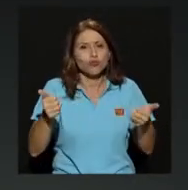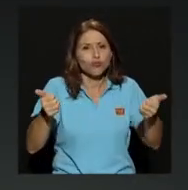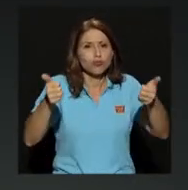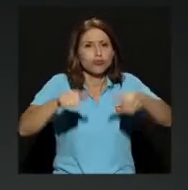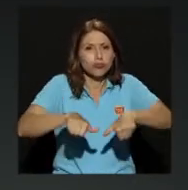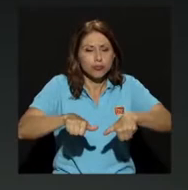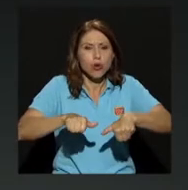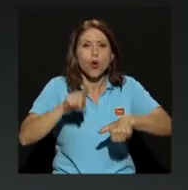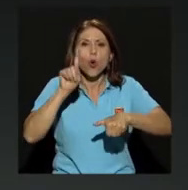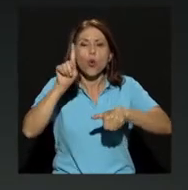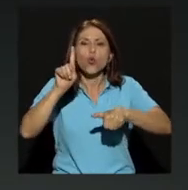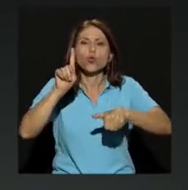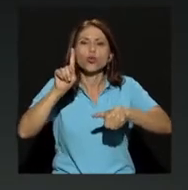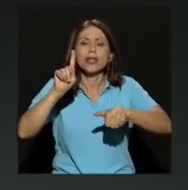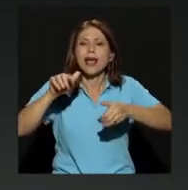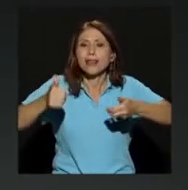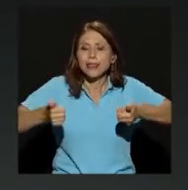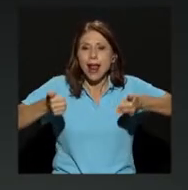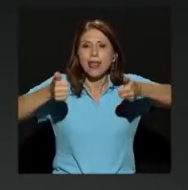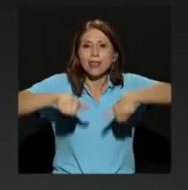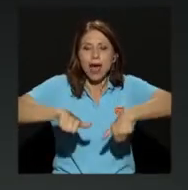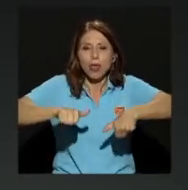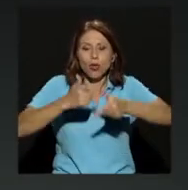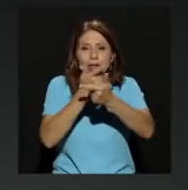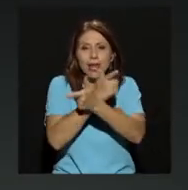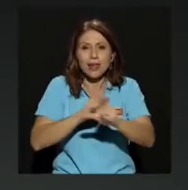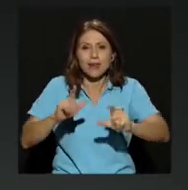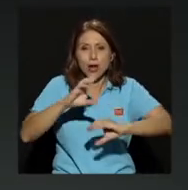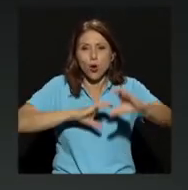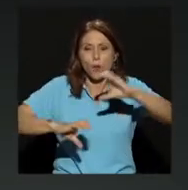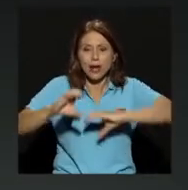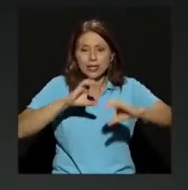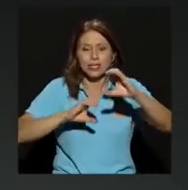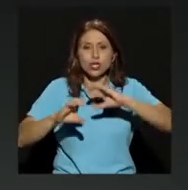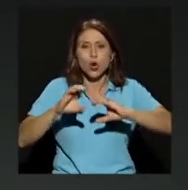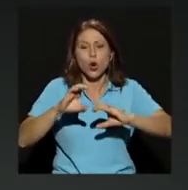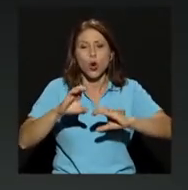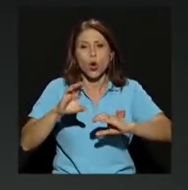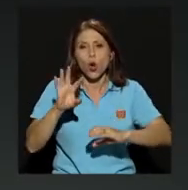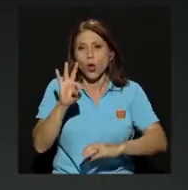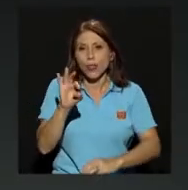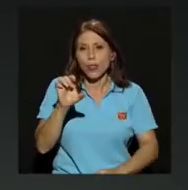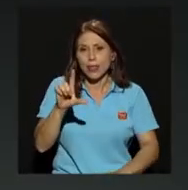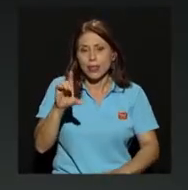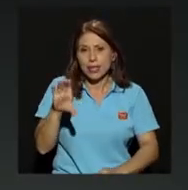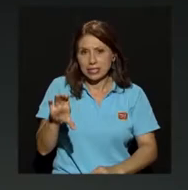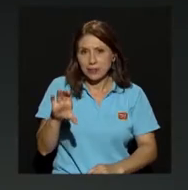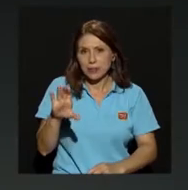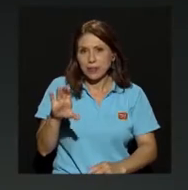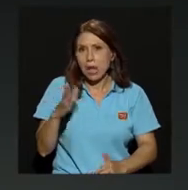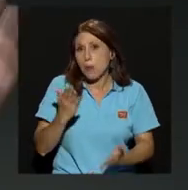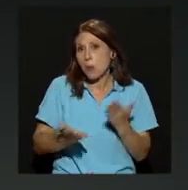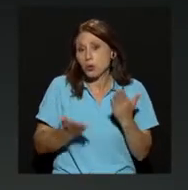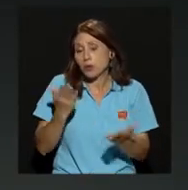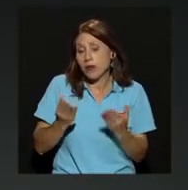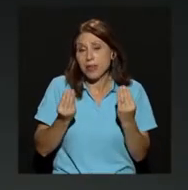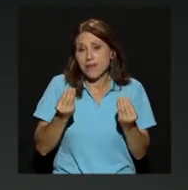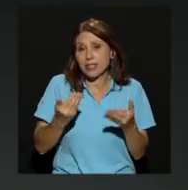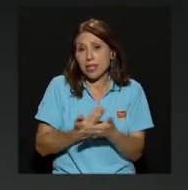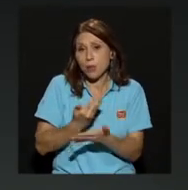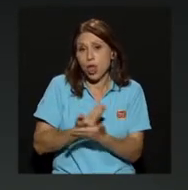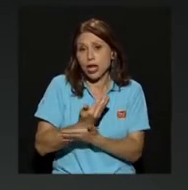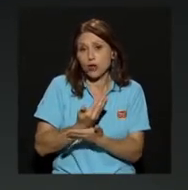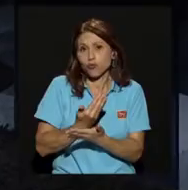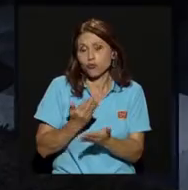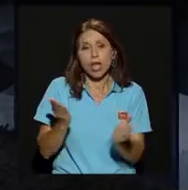de libre comercio posiblemente bastante moderno y no hay